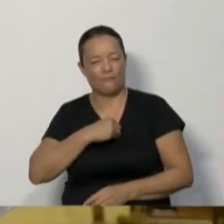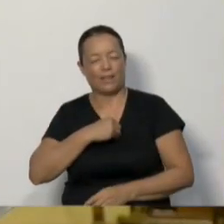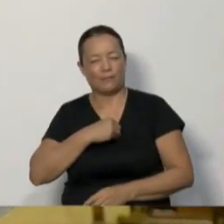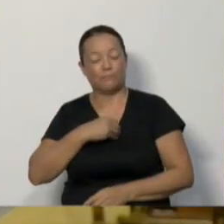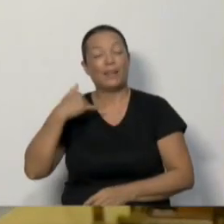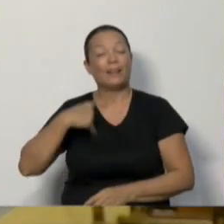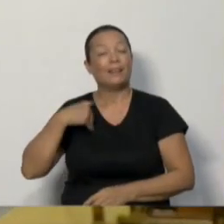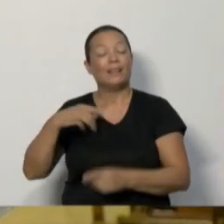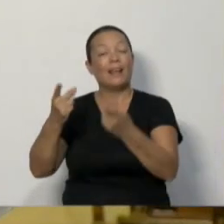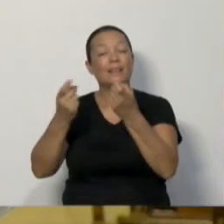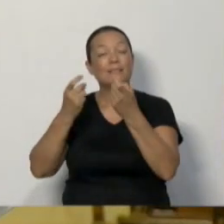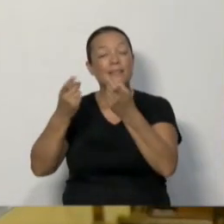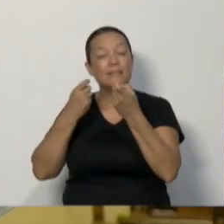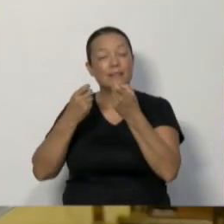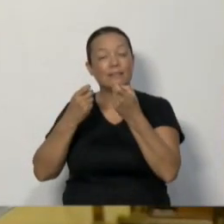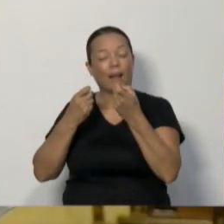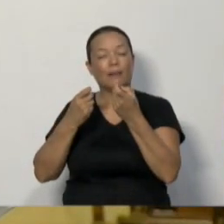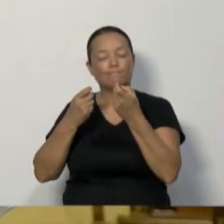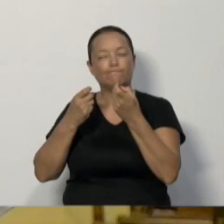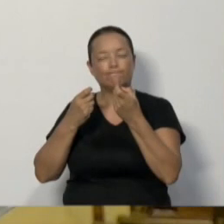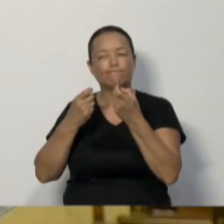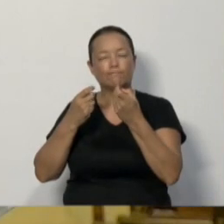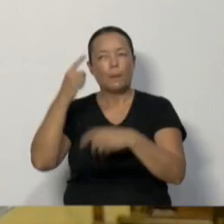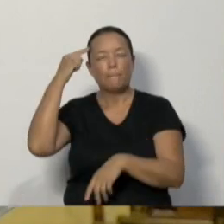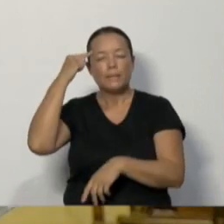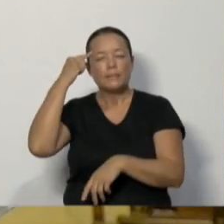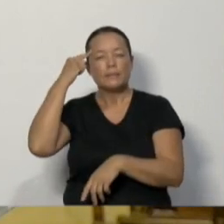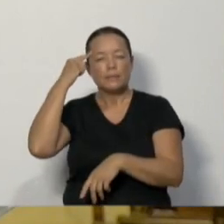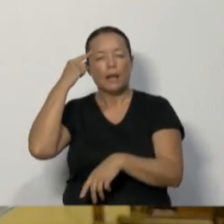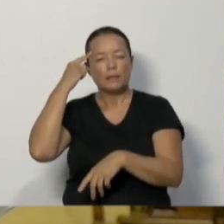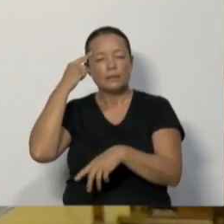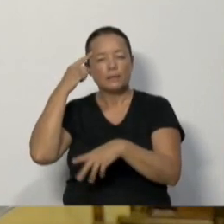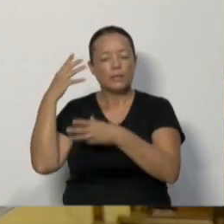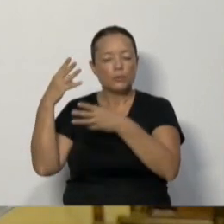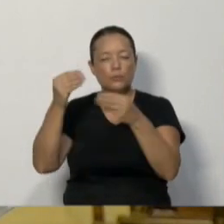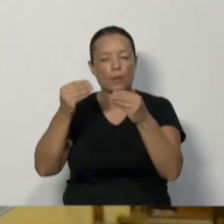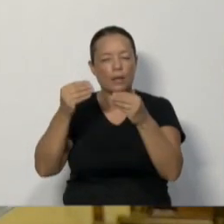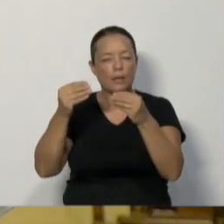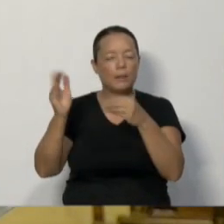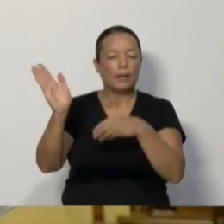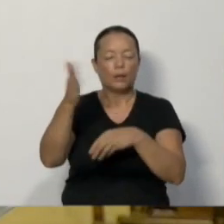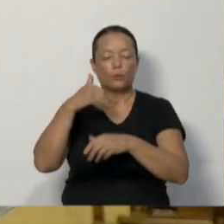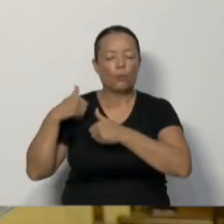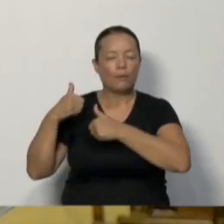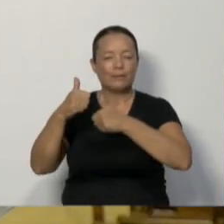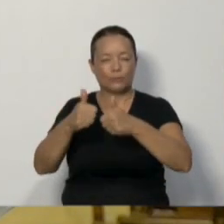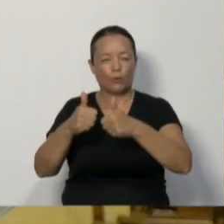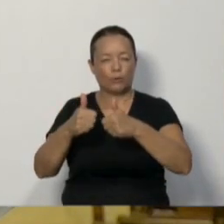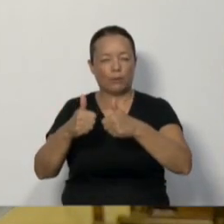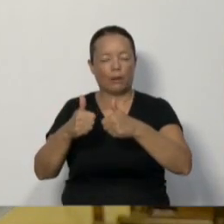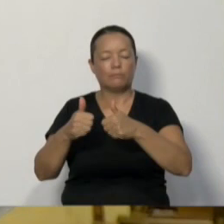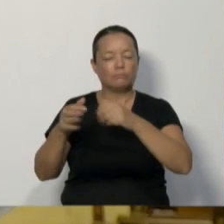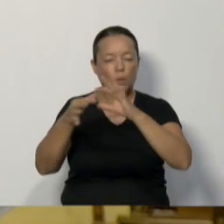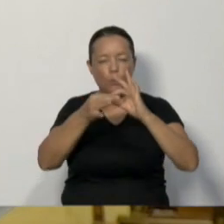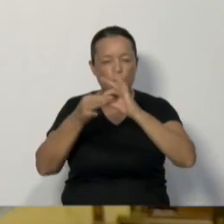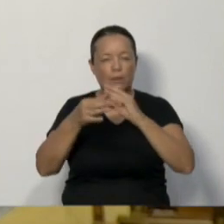La Argentina necesita de una cierta unidad de criterios para desentrañar el sentido de su historia, juzgar